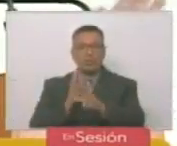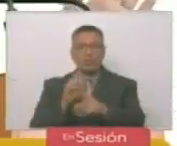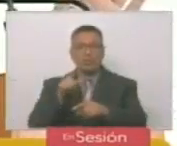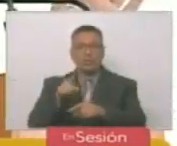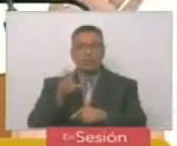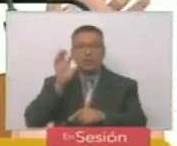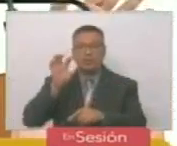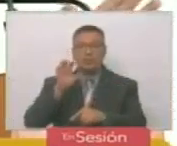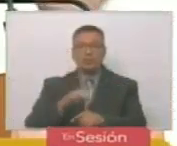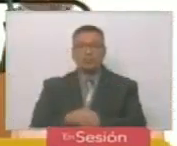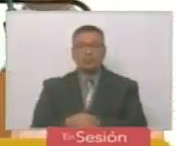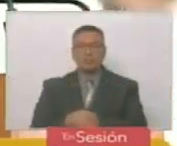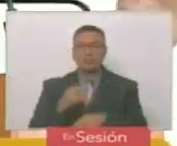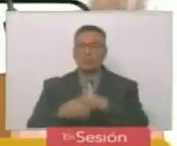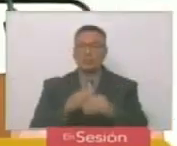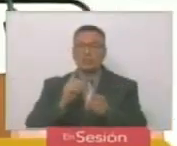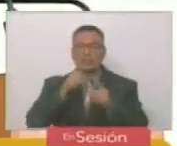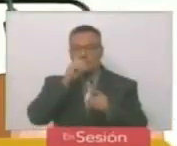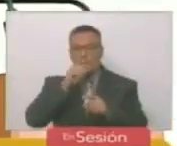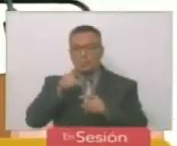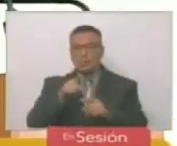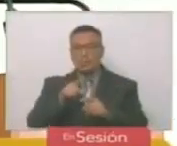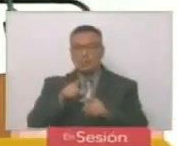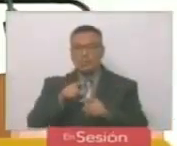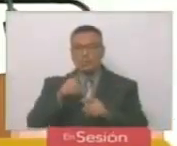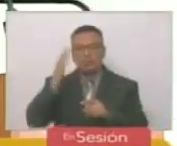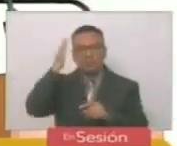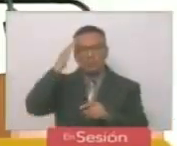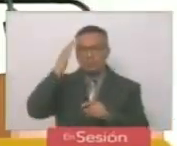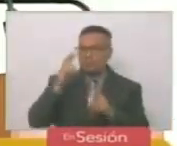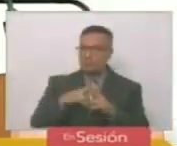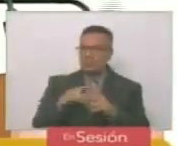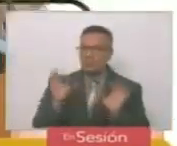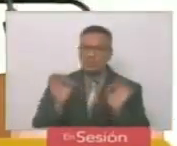país que hace unos años eran totalmente desconocidos.